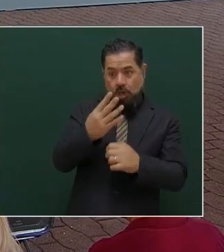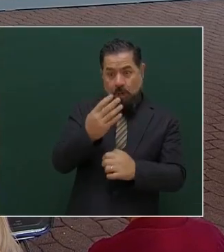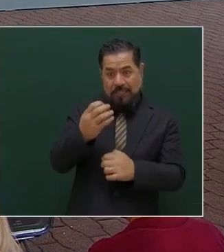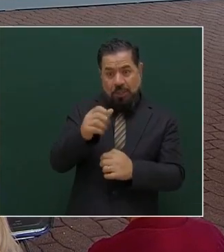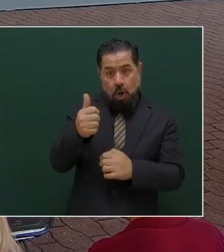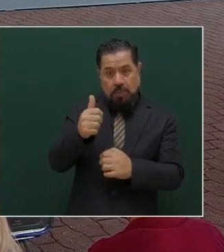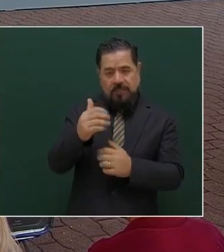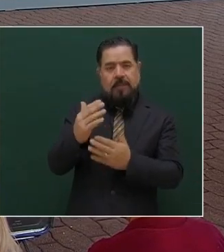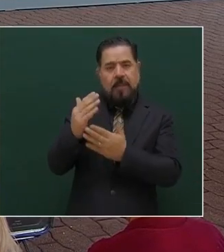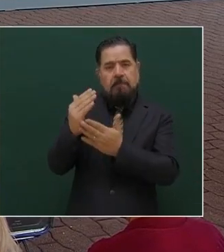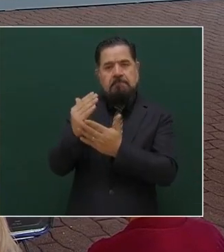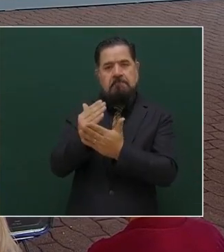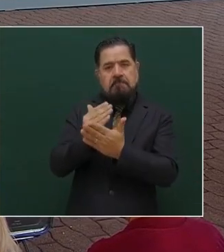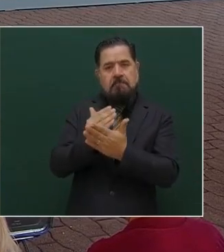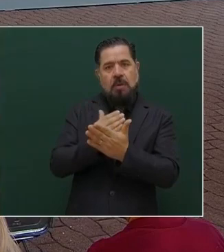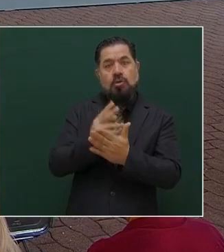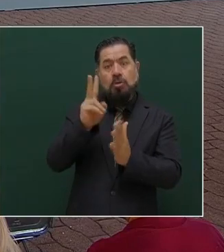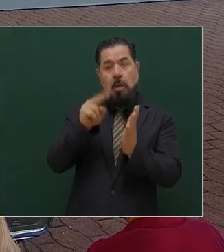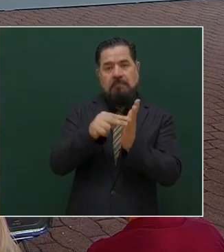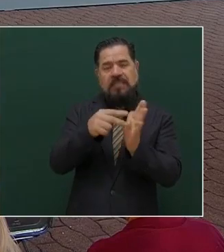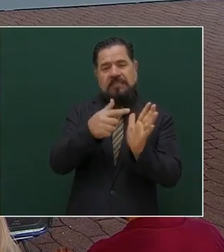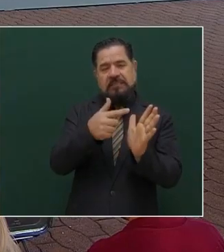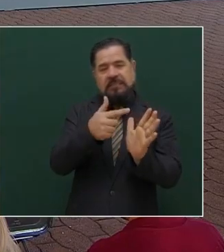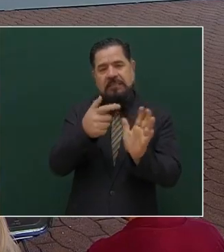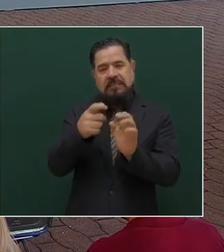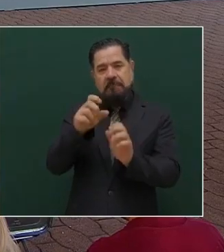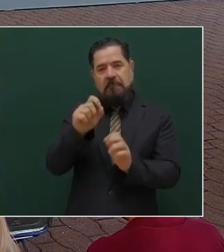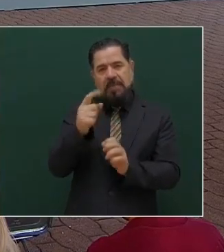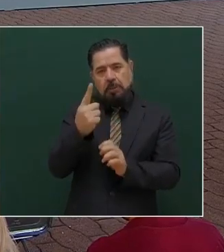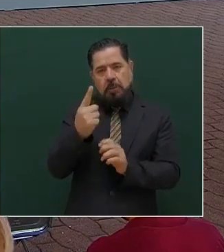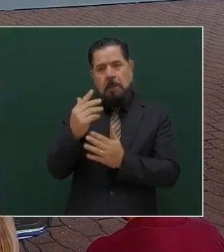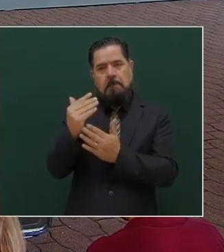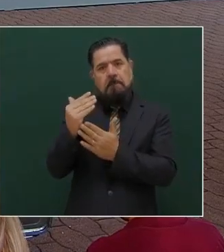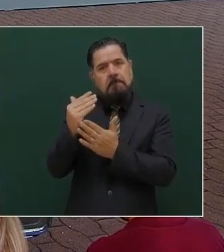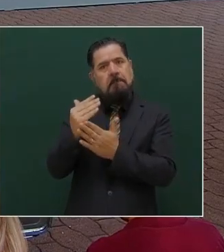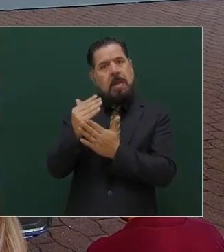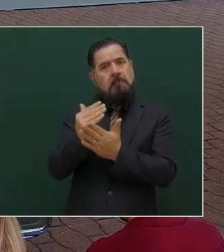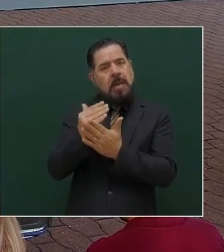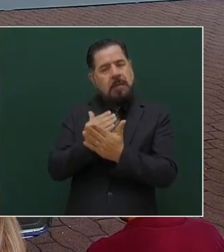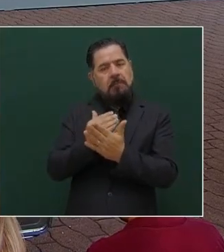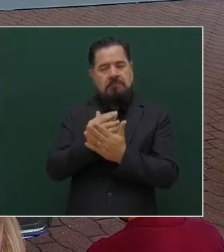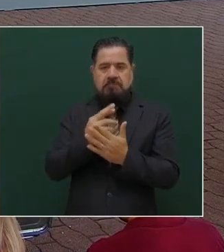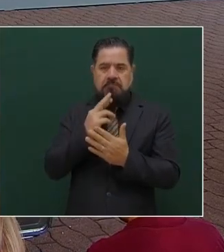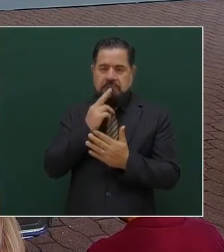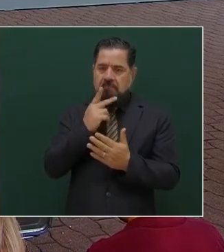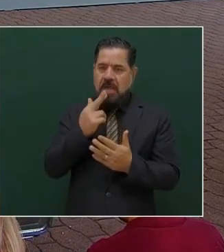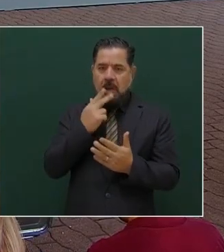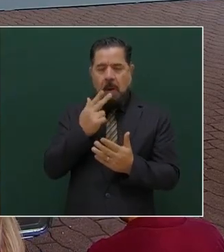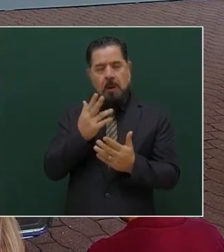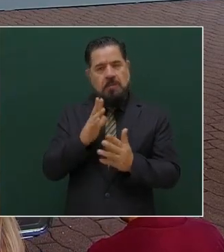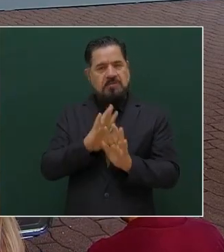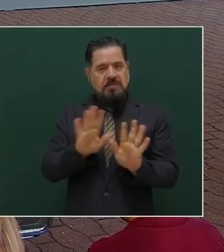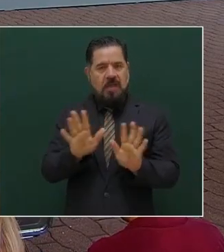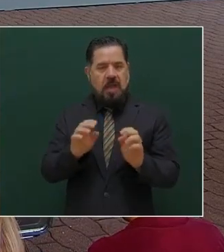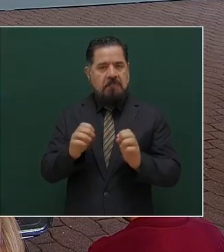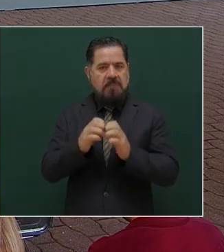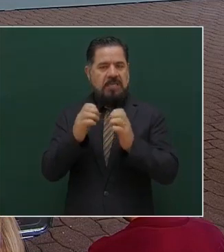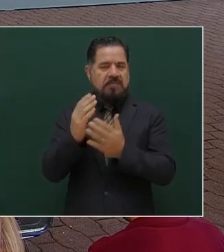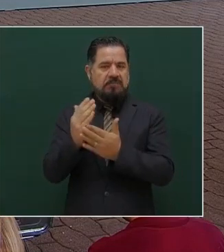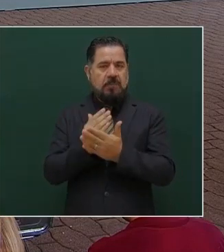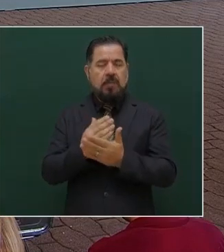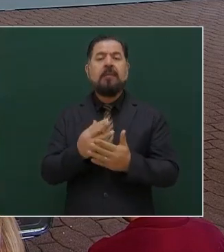en relación al 2022. Adelante, por favor. Aquí tenemos, tenemos la reunión